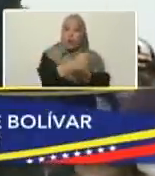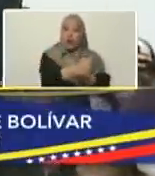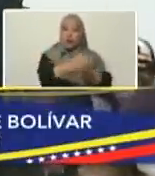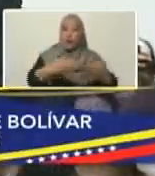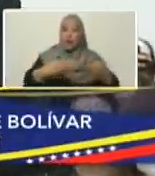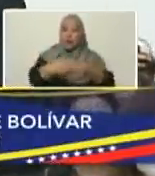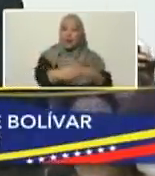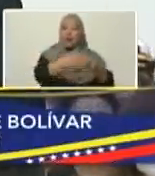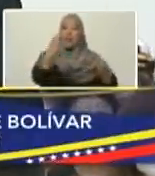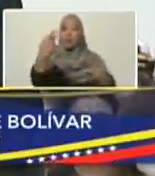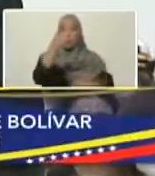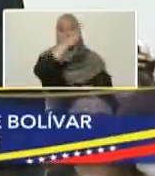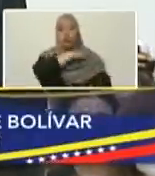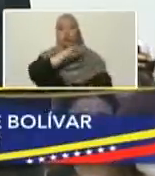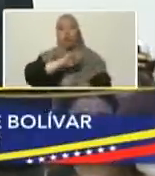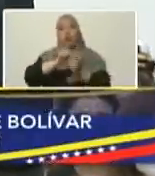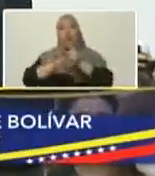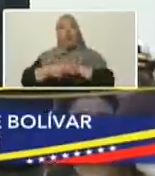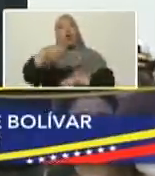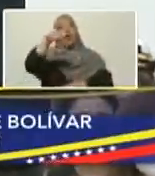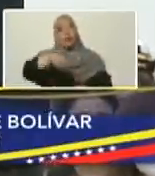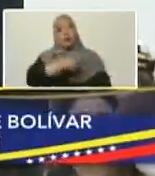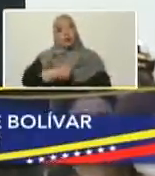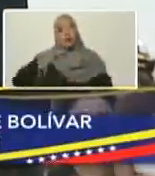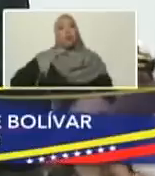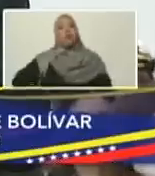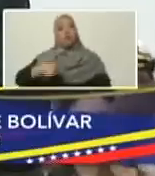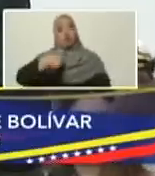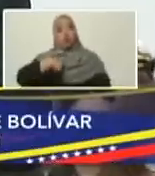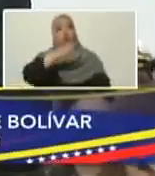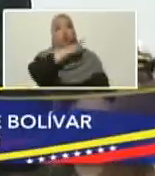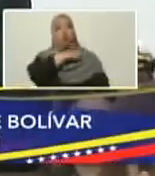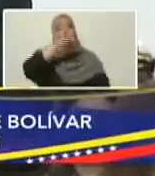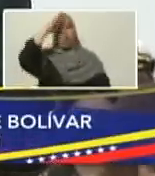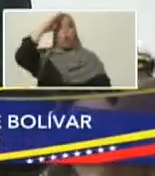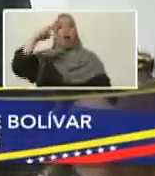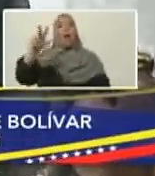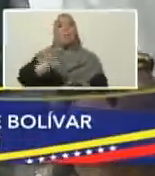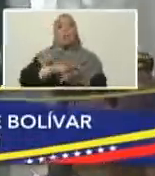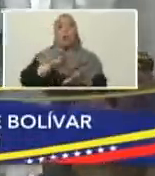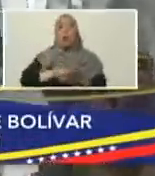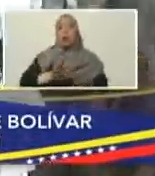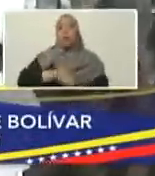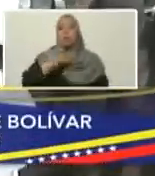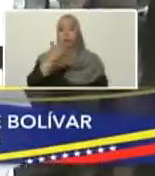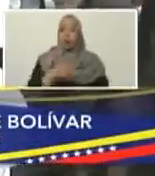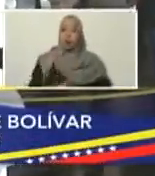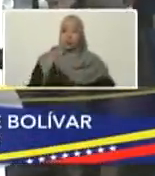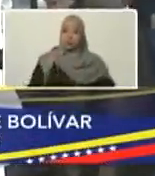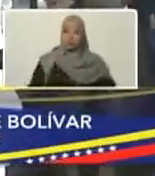como comandante jefe de la Fuerza Armada Nacional Bolivariana. Autorizado.